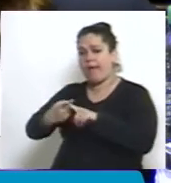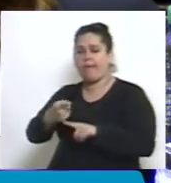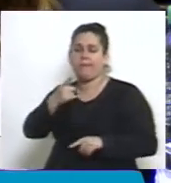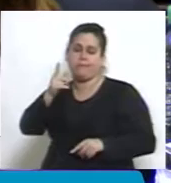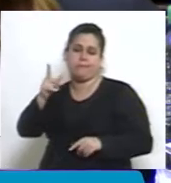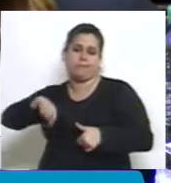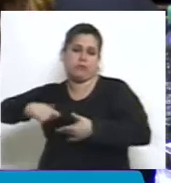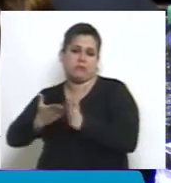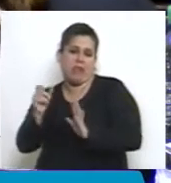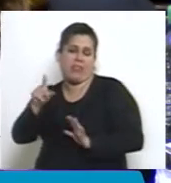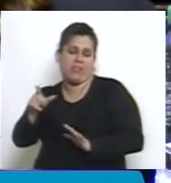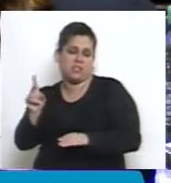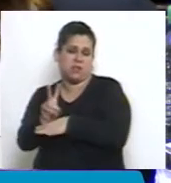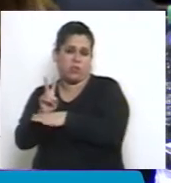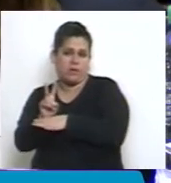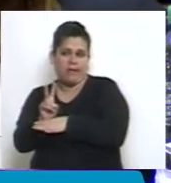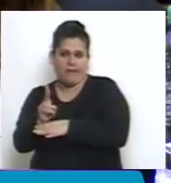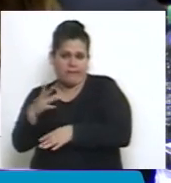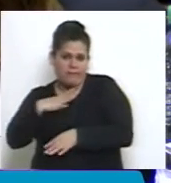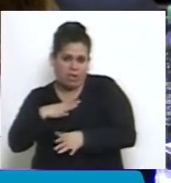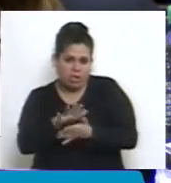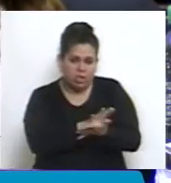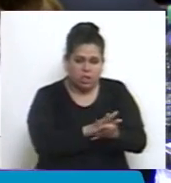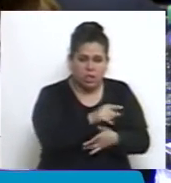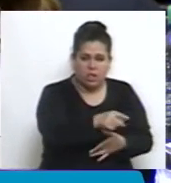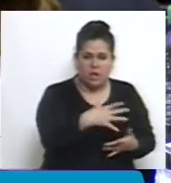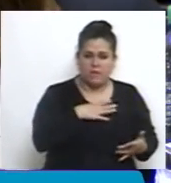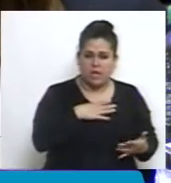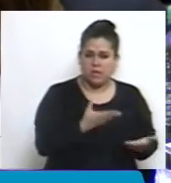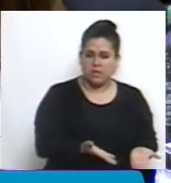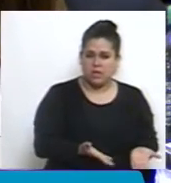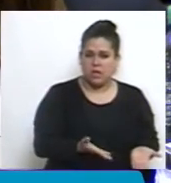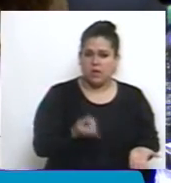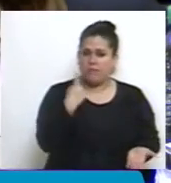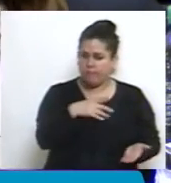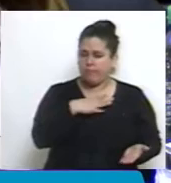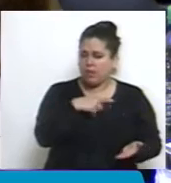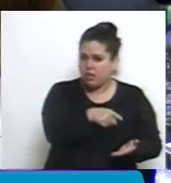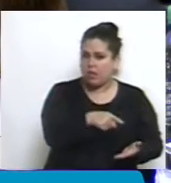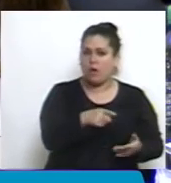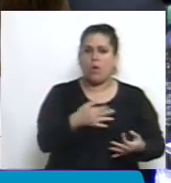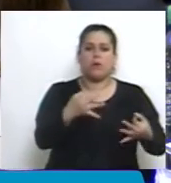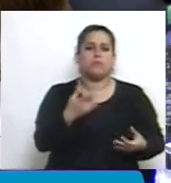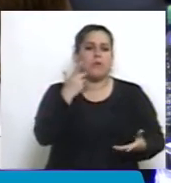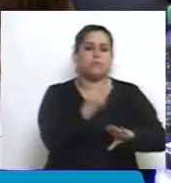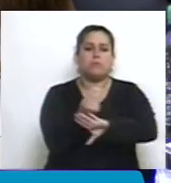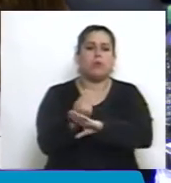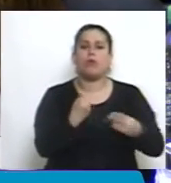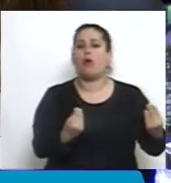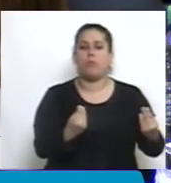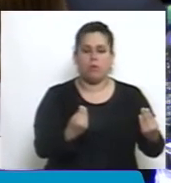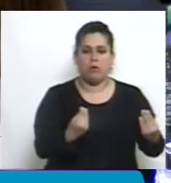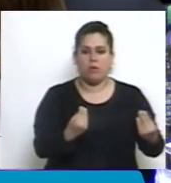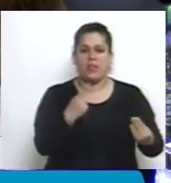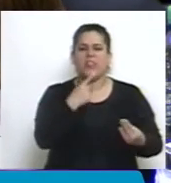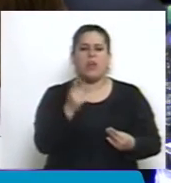seguridad como tenemos pendiente sin tener en cuenta esta cuestión de hábitat. Y digo de